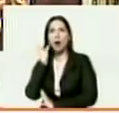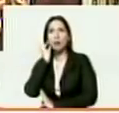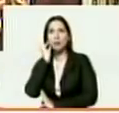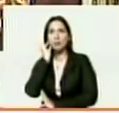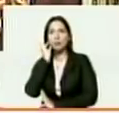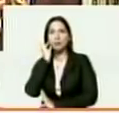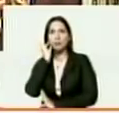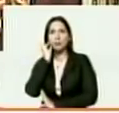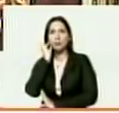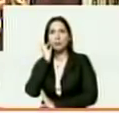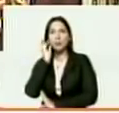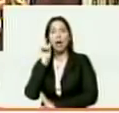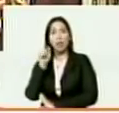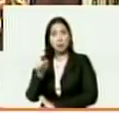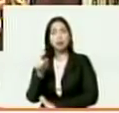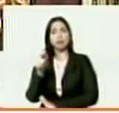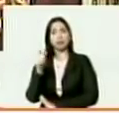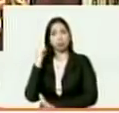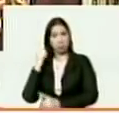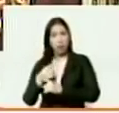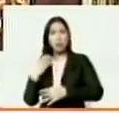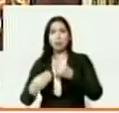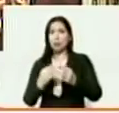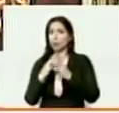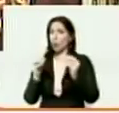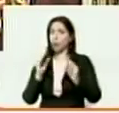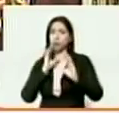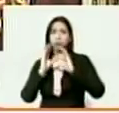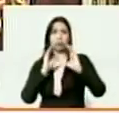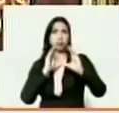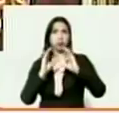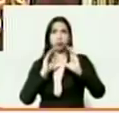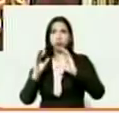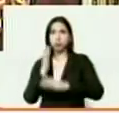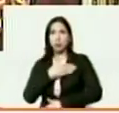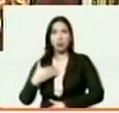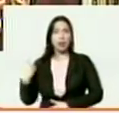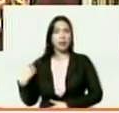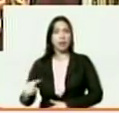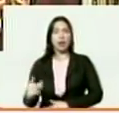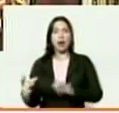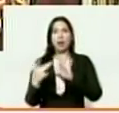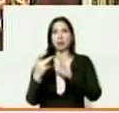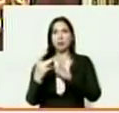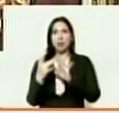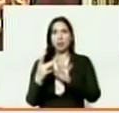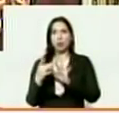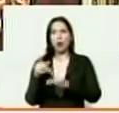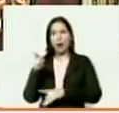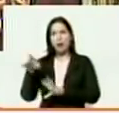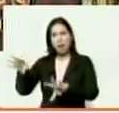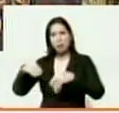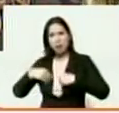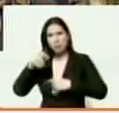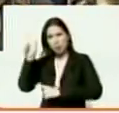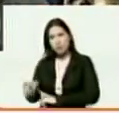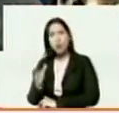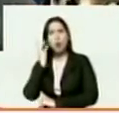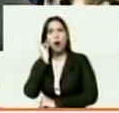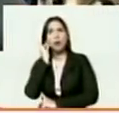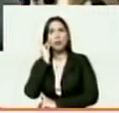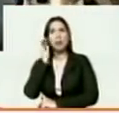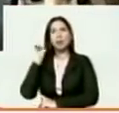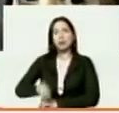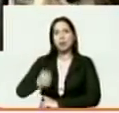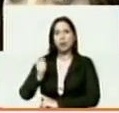Así ha sido, así va a ser, todos los medios que quieran tener acceso y que ella acepte debidamente y que el